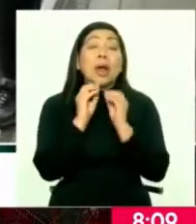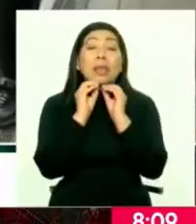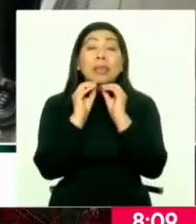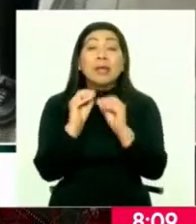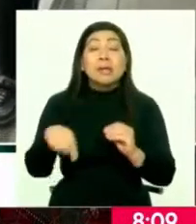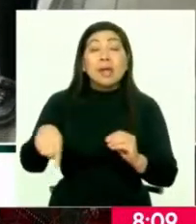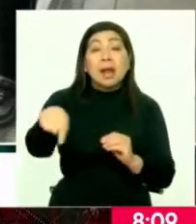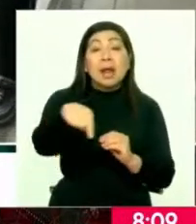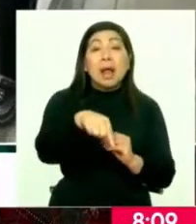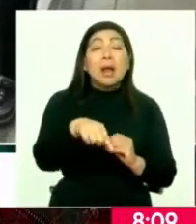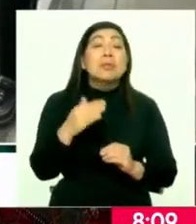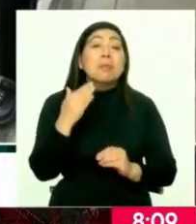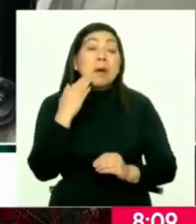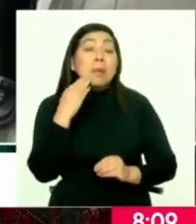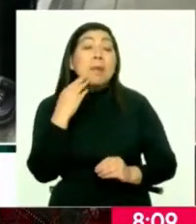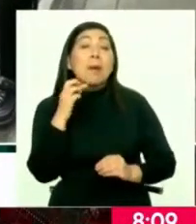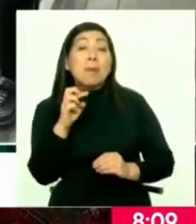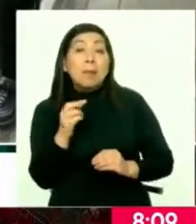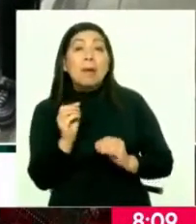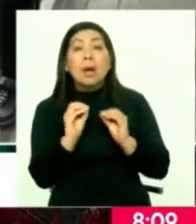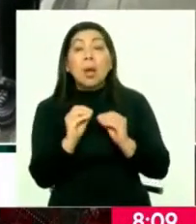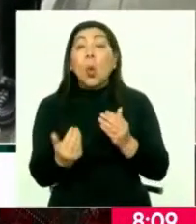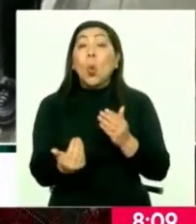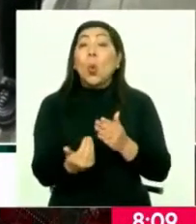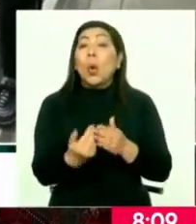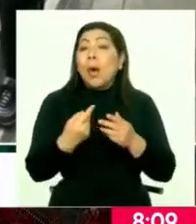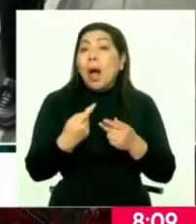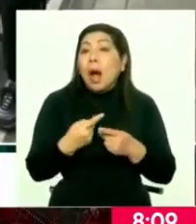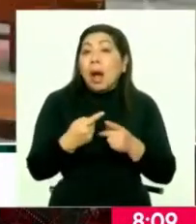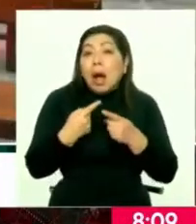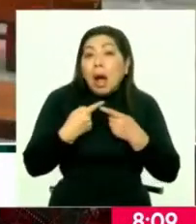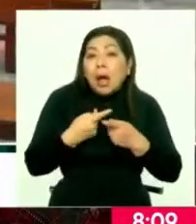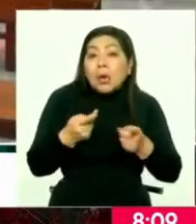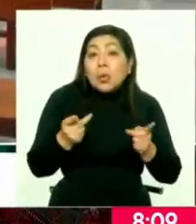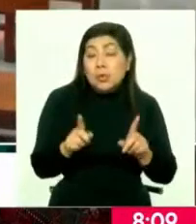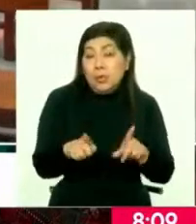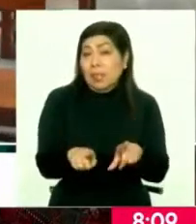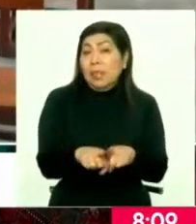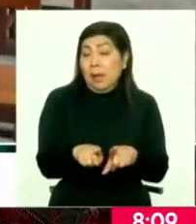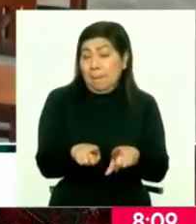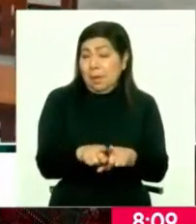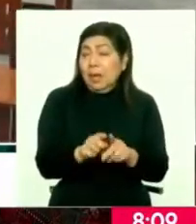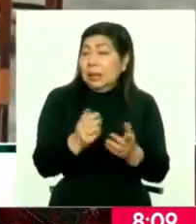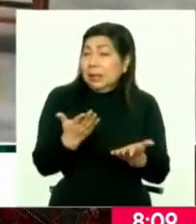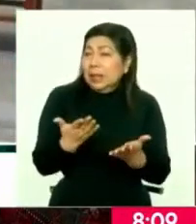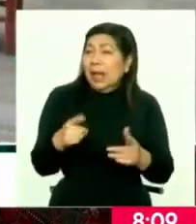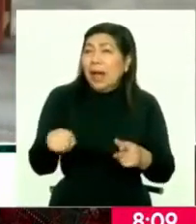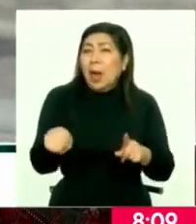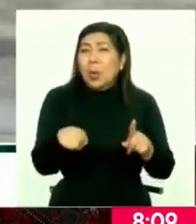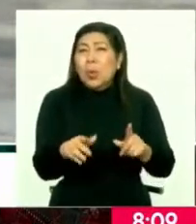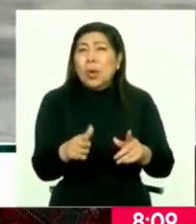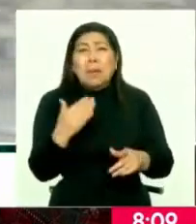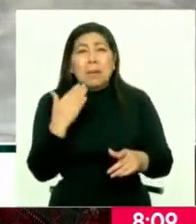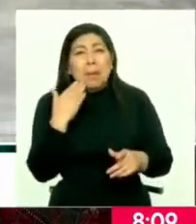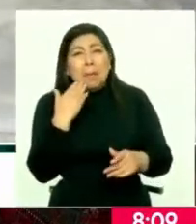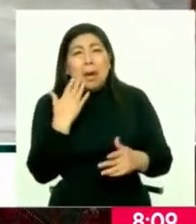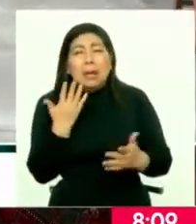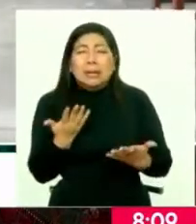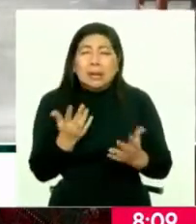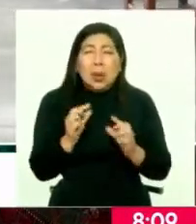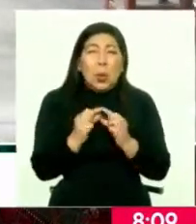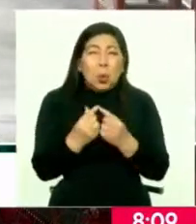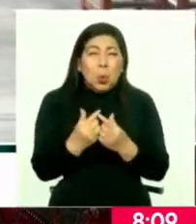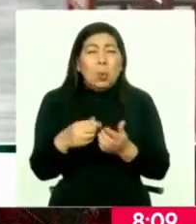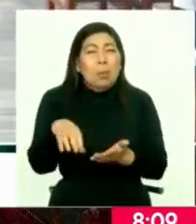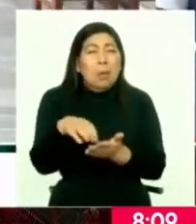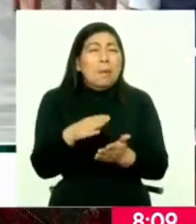a las familias peruanas respecto de este nuevo anuncio? Porque hay también cierto temor por parte de ciertos